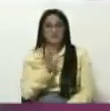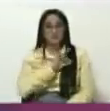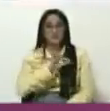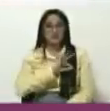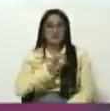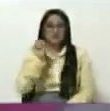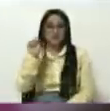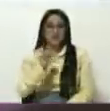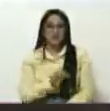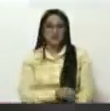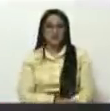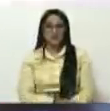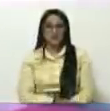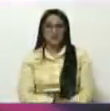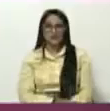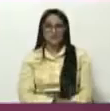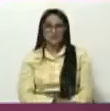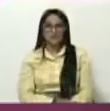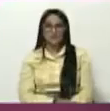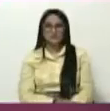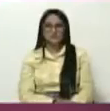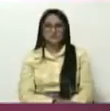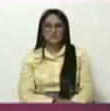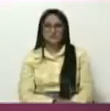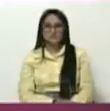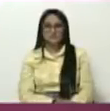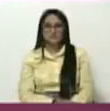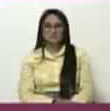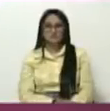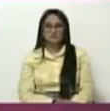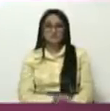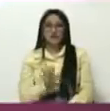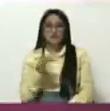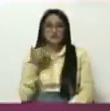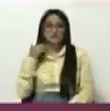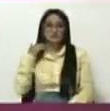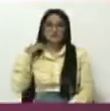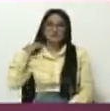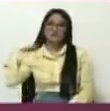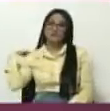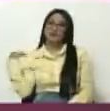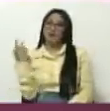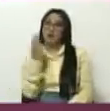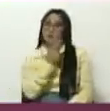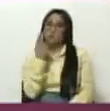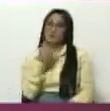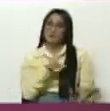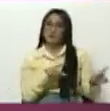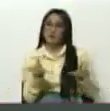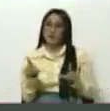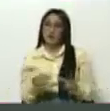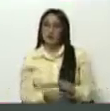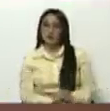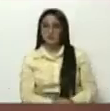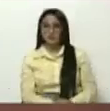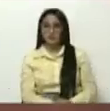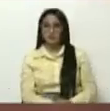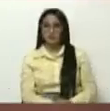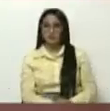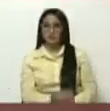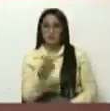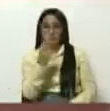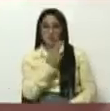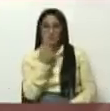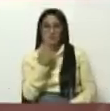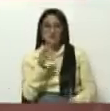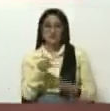socialista. Hacia allá vamos. El compromiso está echado. La suerte está echada con ese compromiso